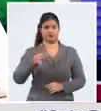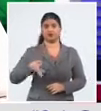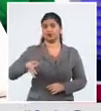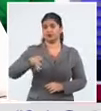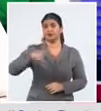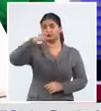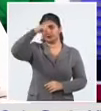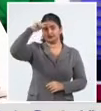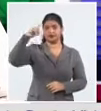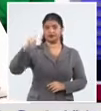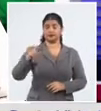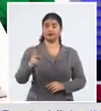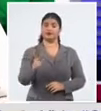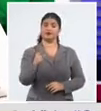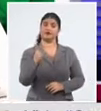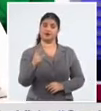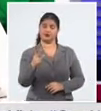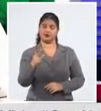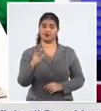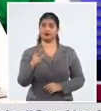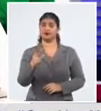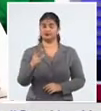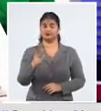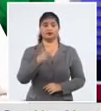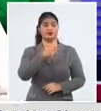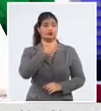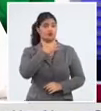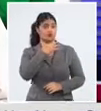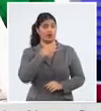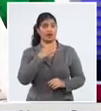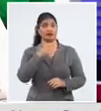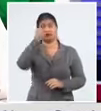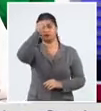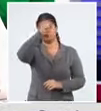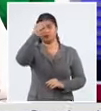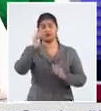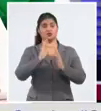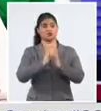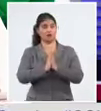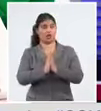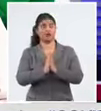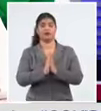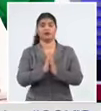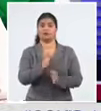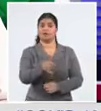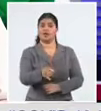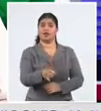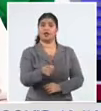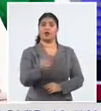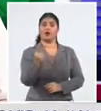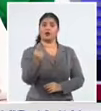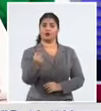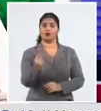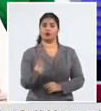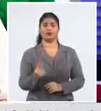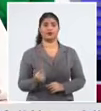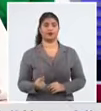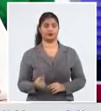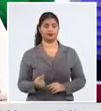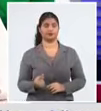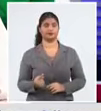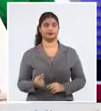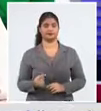2, Encrucijada, Santo Domingo y Manicaragua, un fallecido en cada uno de estos